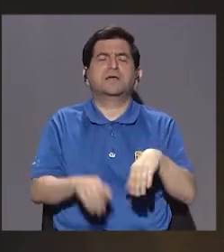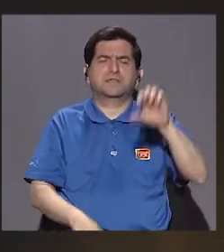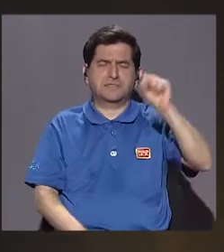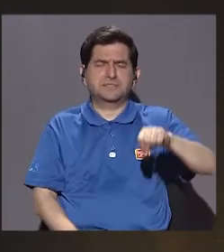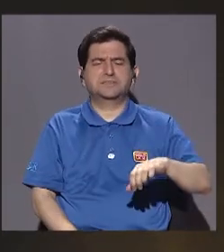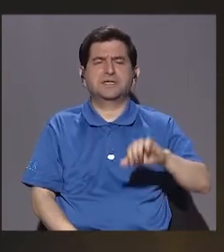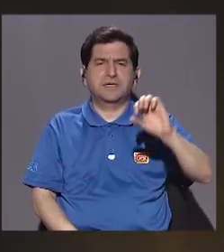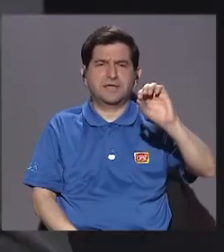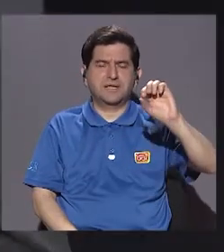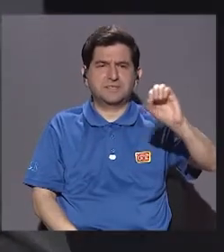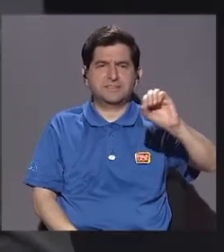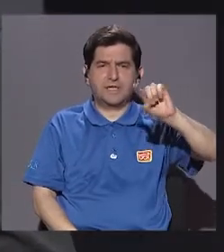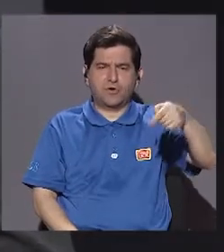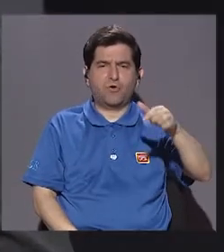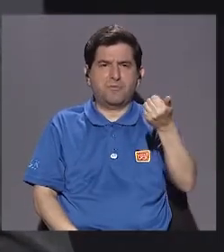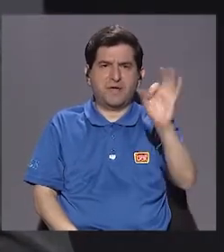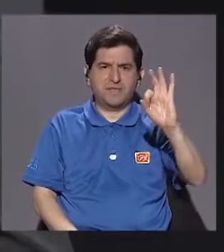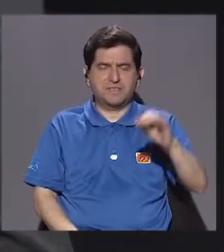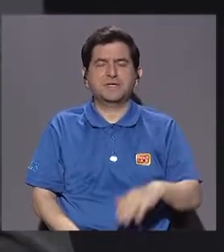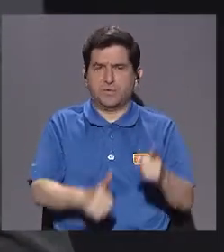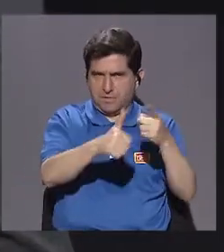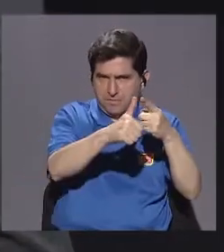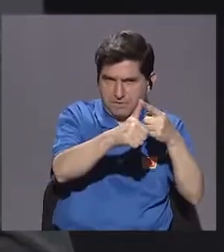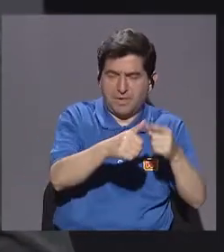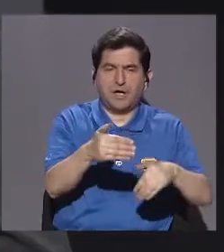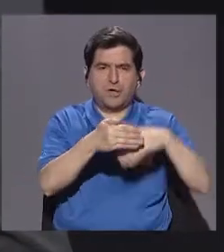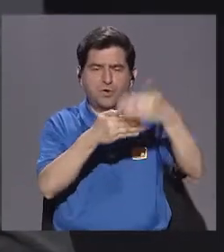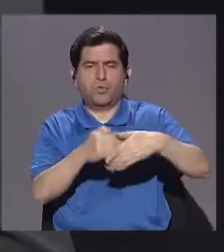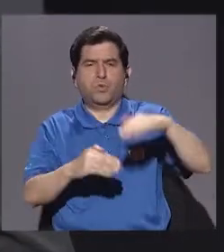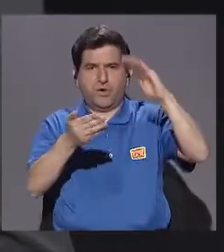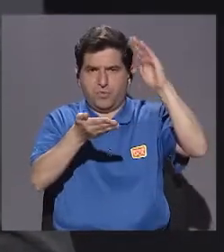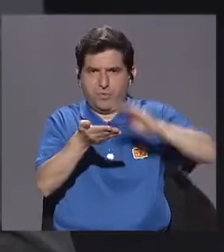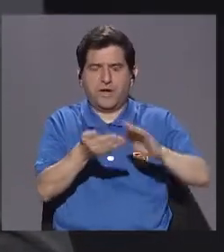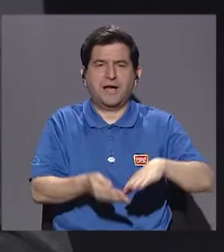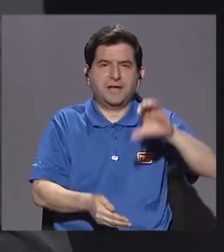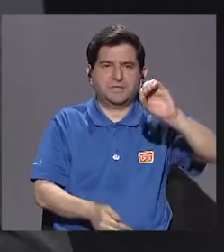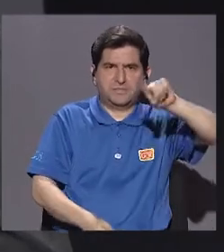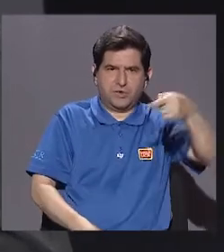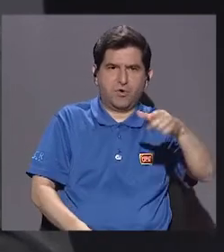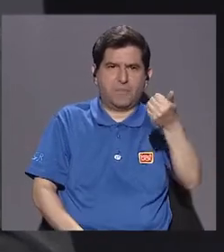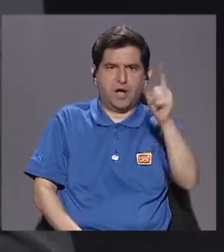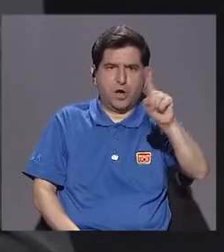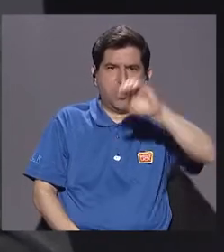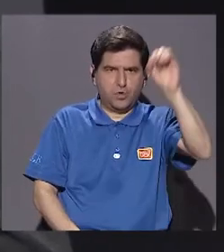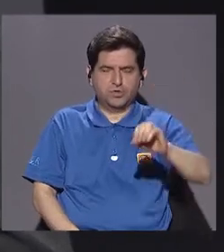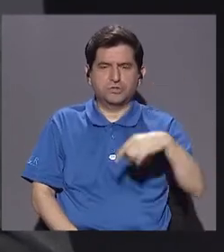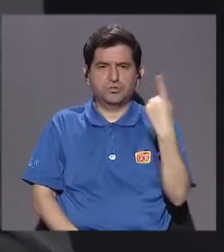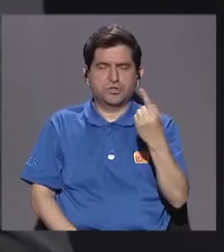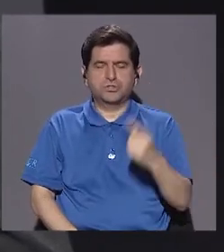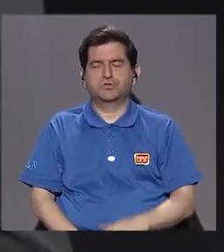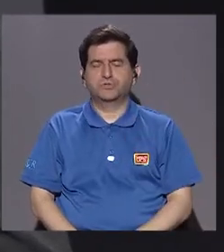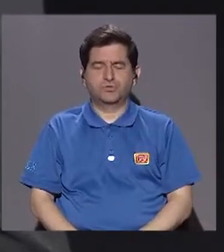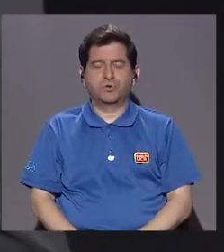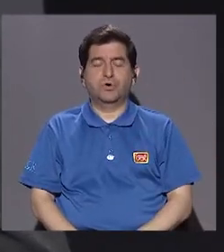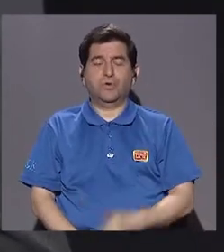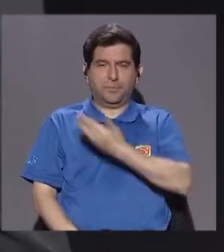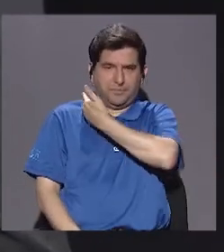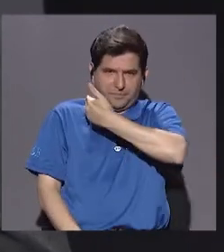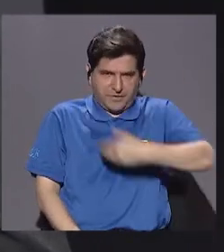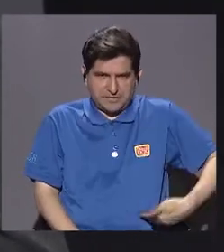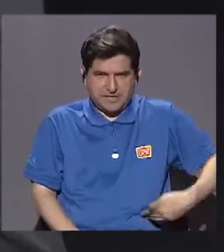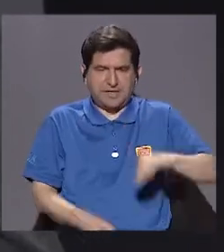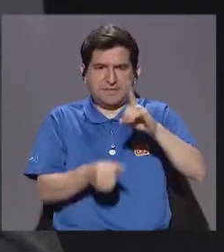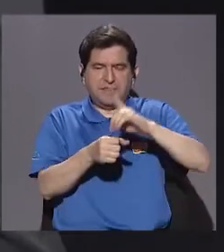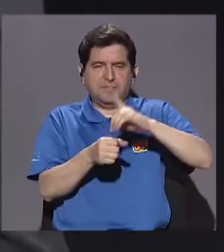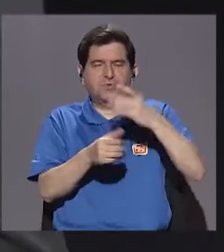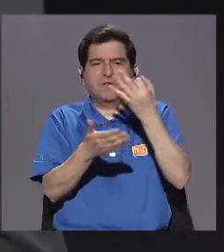20 10 19 y lo bajaron más o menos a un 0,11 por ciento en principio sólo se financiaban las elecciones de presidente